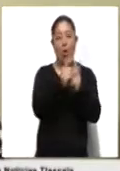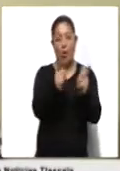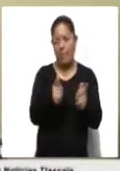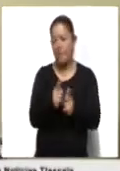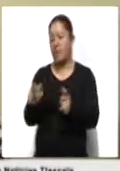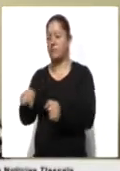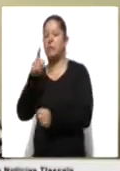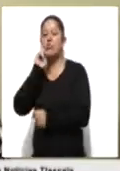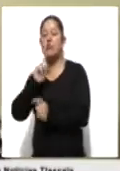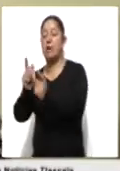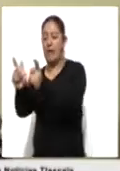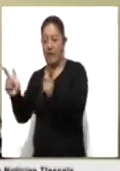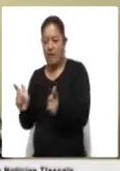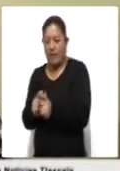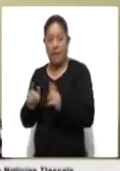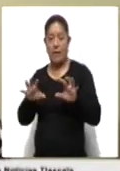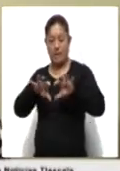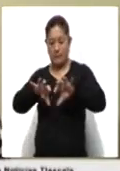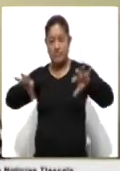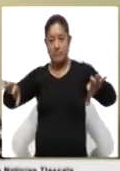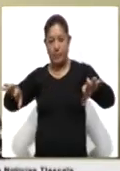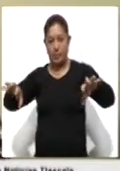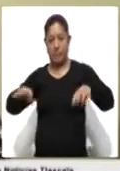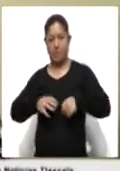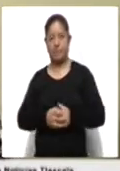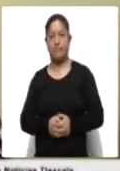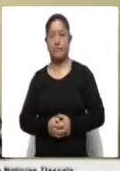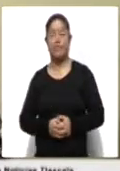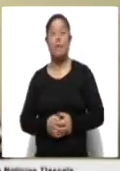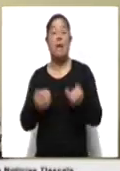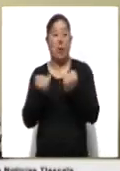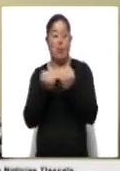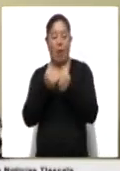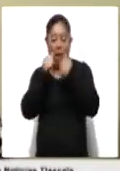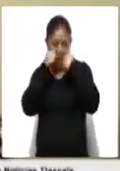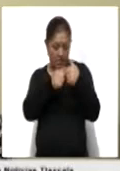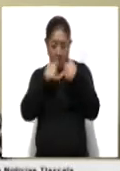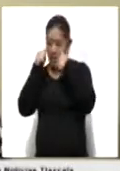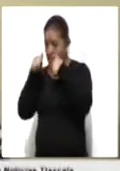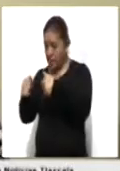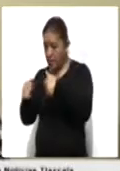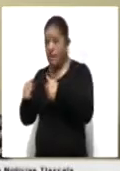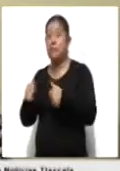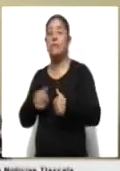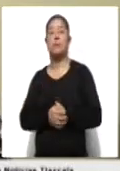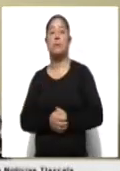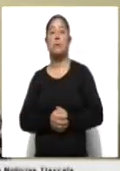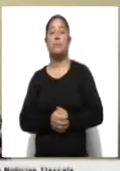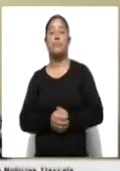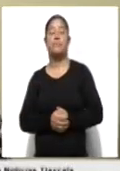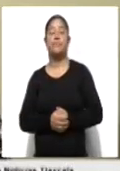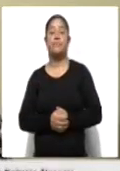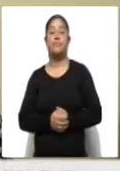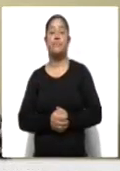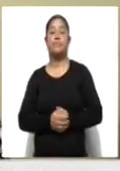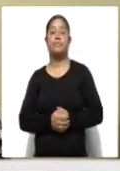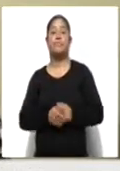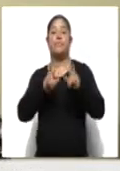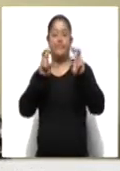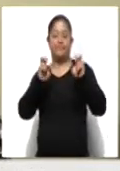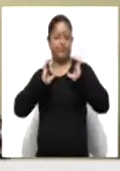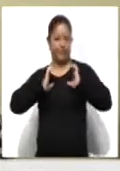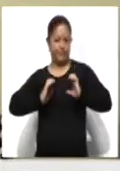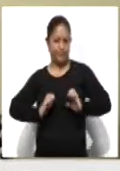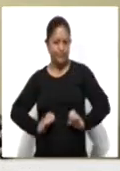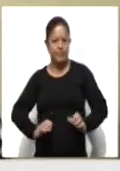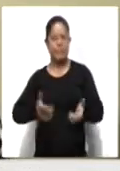forma separada, nos permite también atender las consecuencias tanto en lo corporal, en lo emocional, en